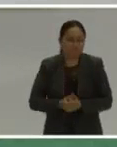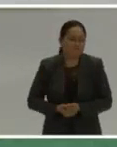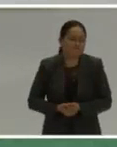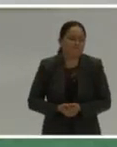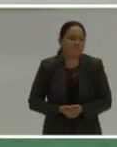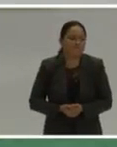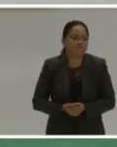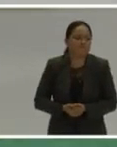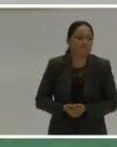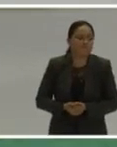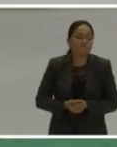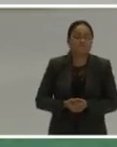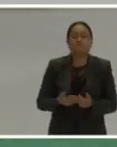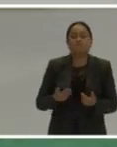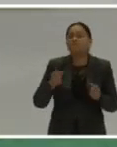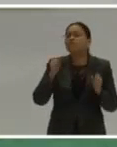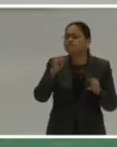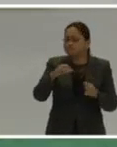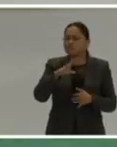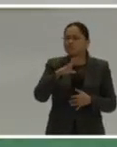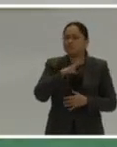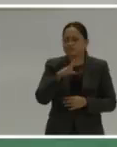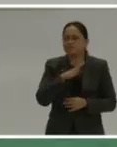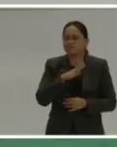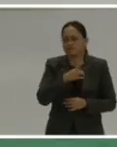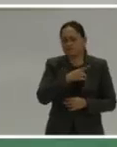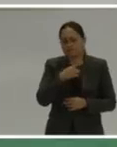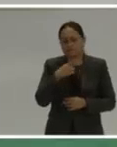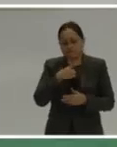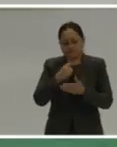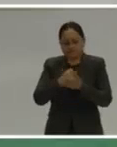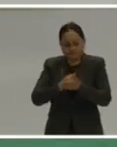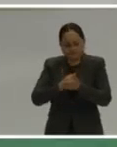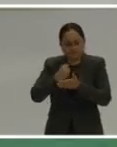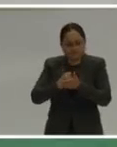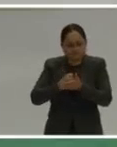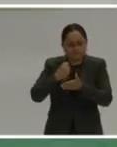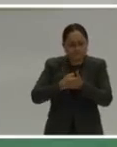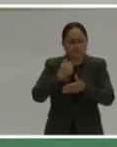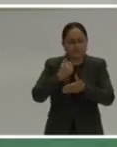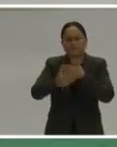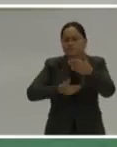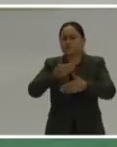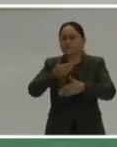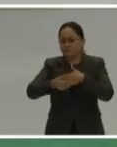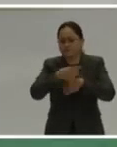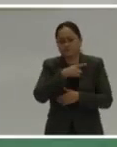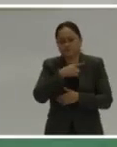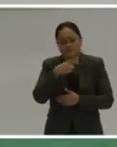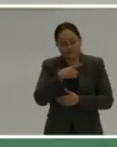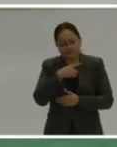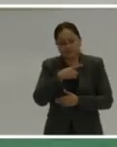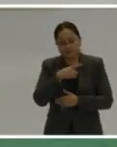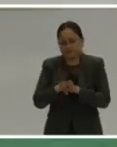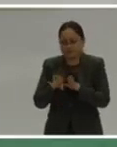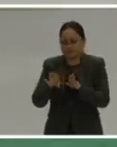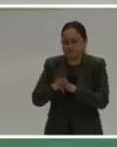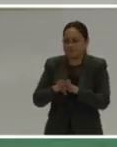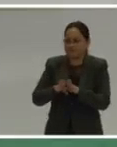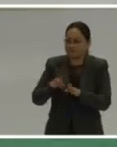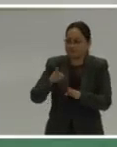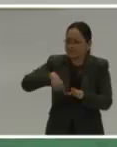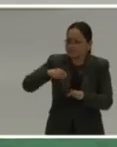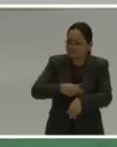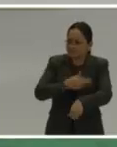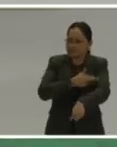hay, y se tiene que seguir en este proceso, diremos, de lo que es el fortalecimiento.